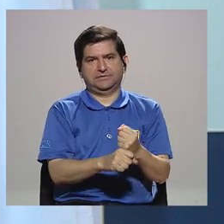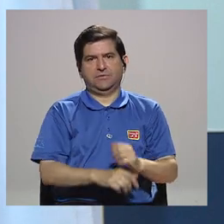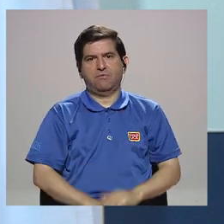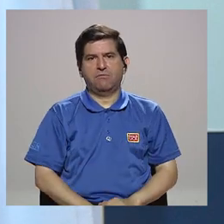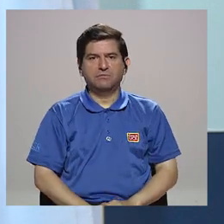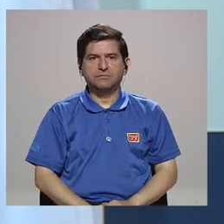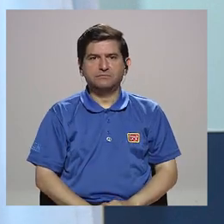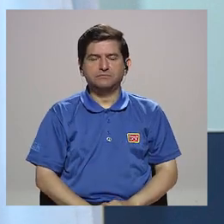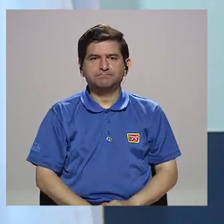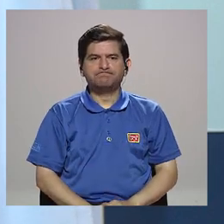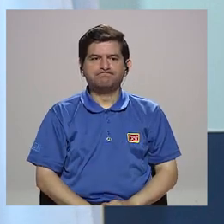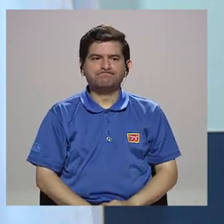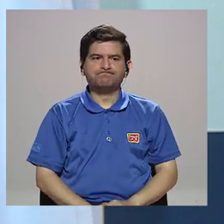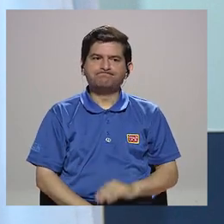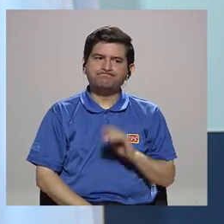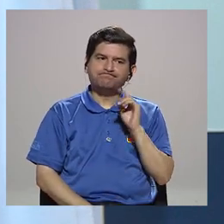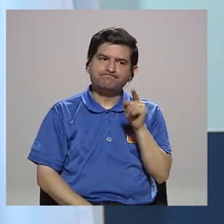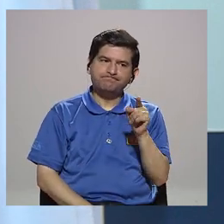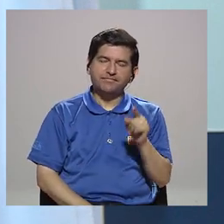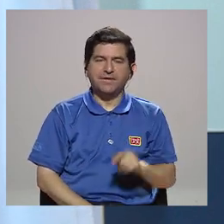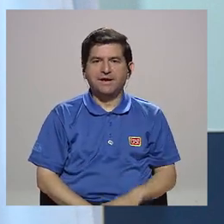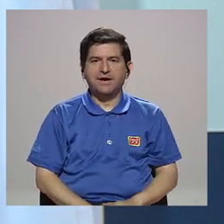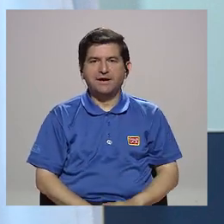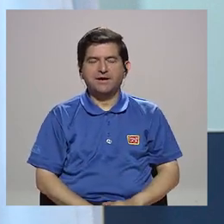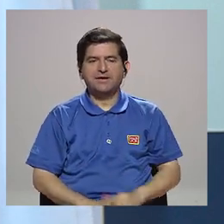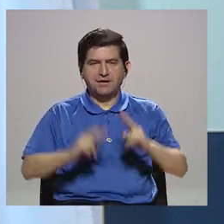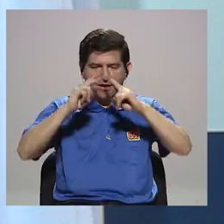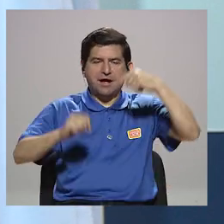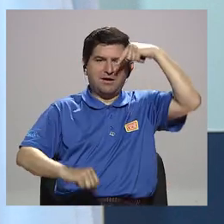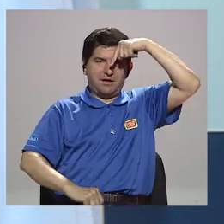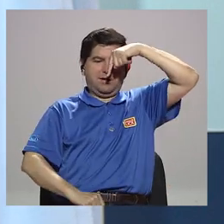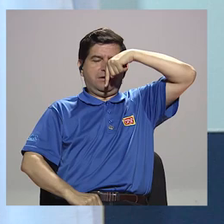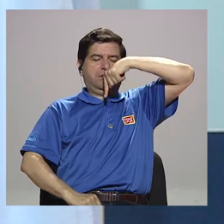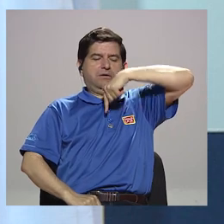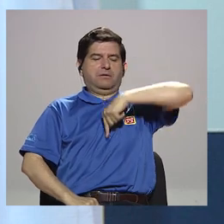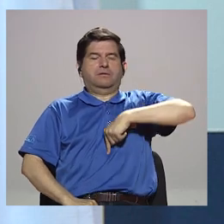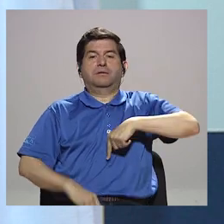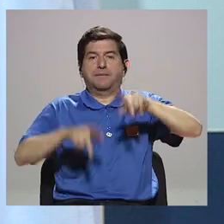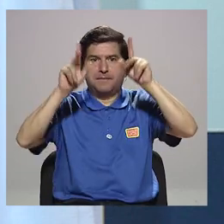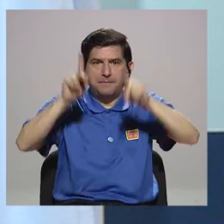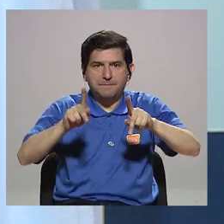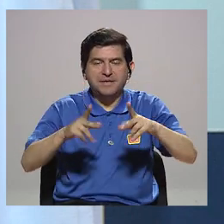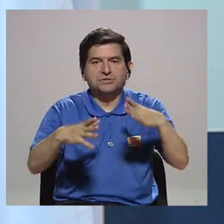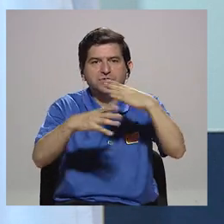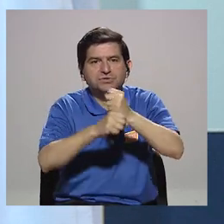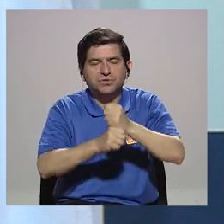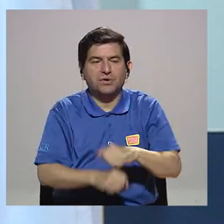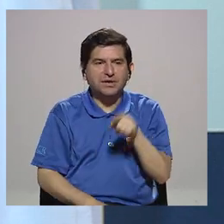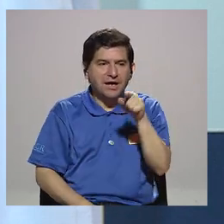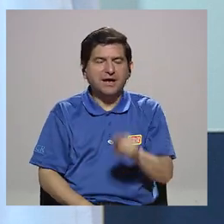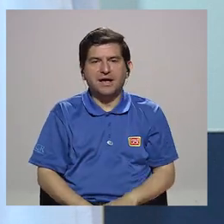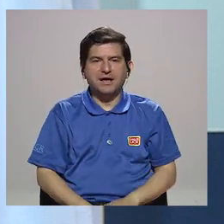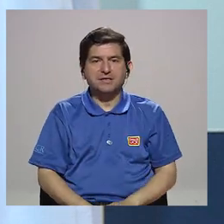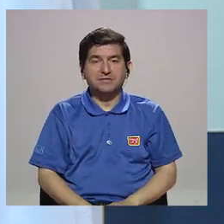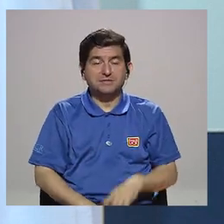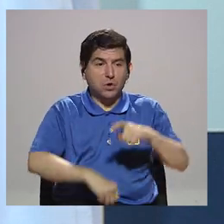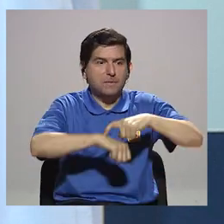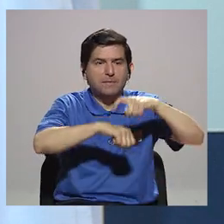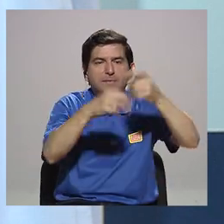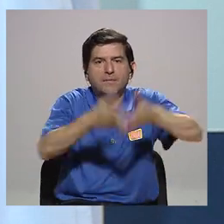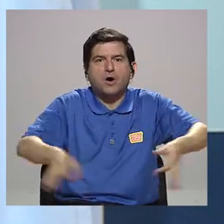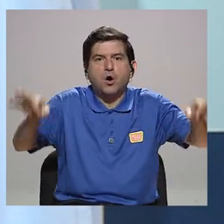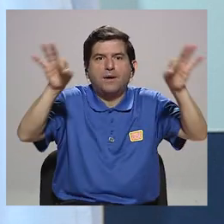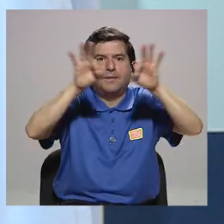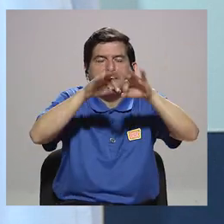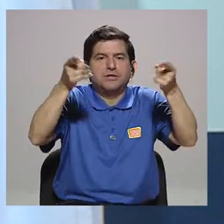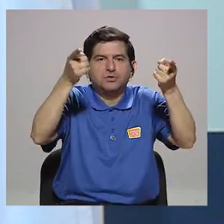edad, pues debe haber ahí una gastroscopía para que el paciente se lo haga, porque eso es un pico de